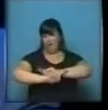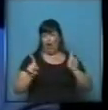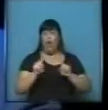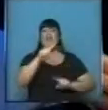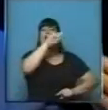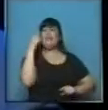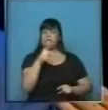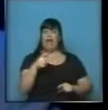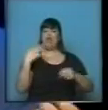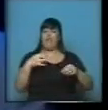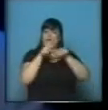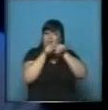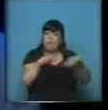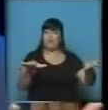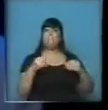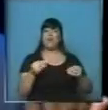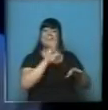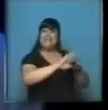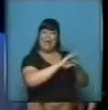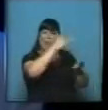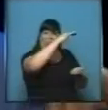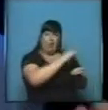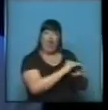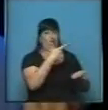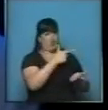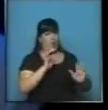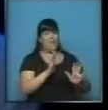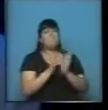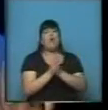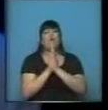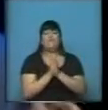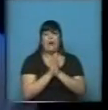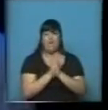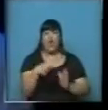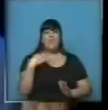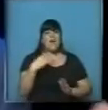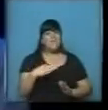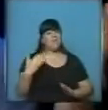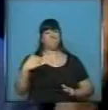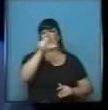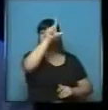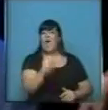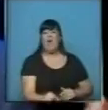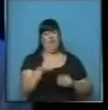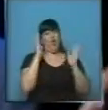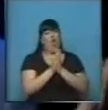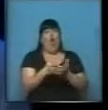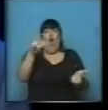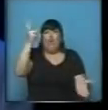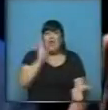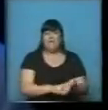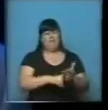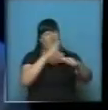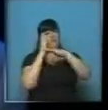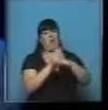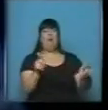se desprenda, porque un país desendeudado que tenemos que sostener, por favor, argentino, no volvamos a ponernos nunca